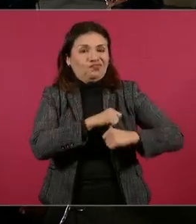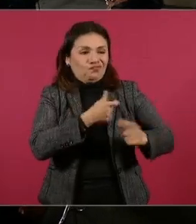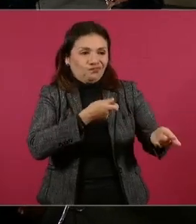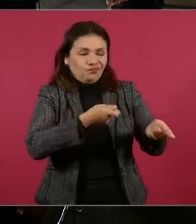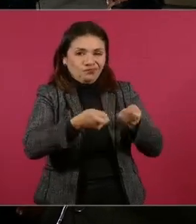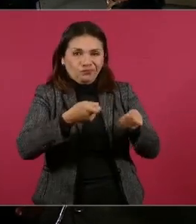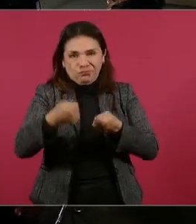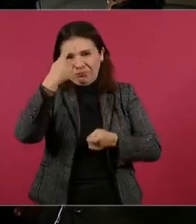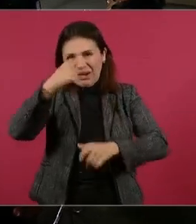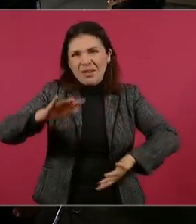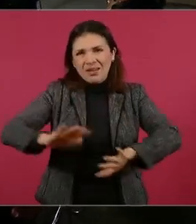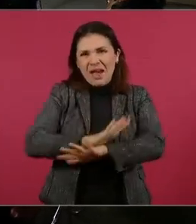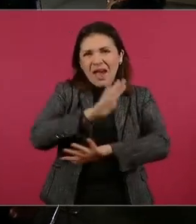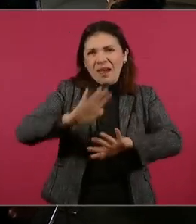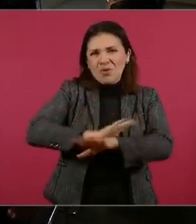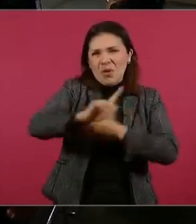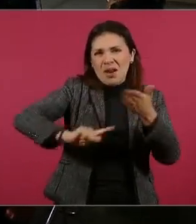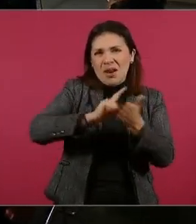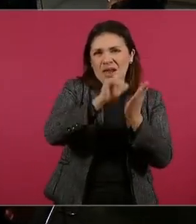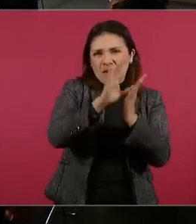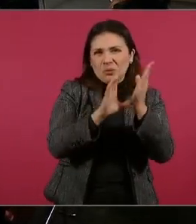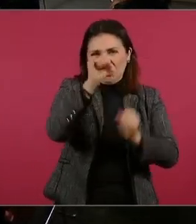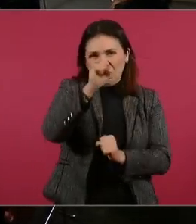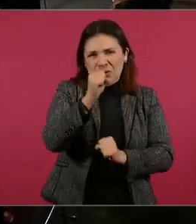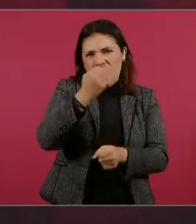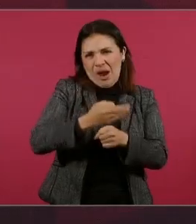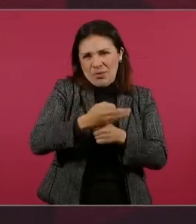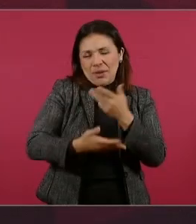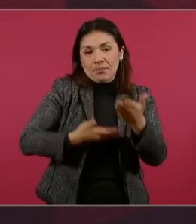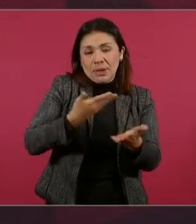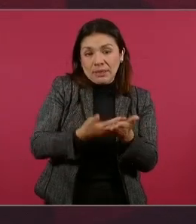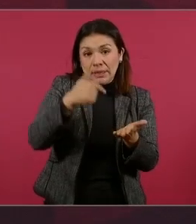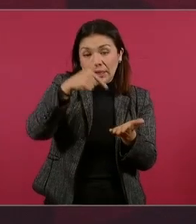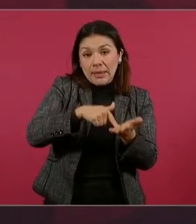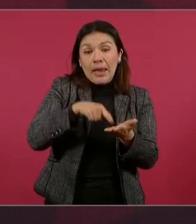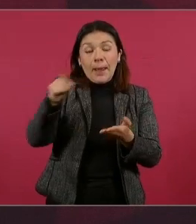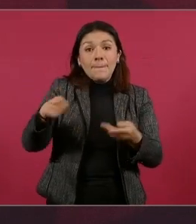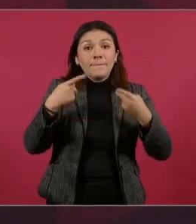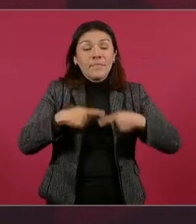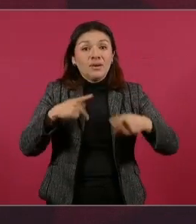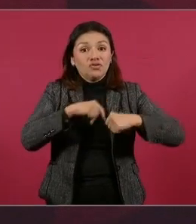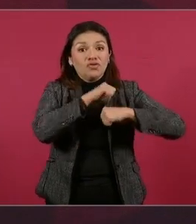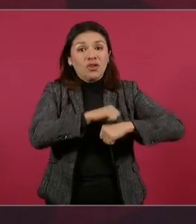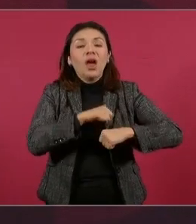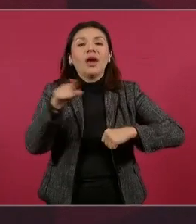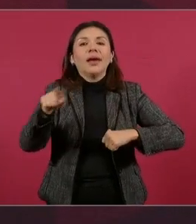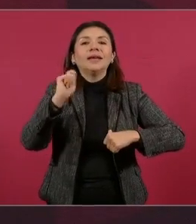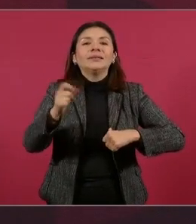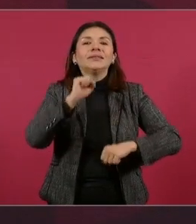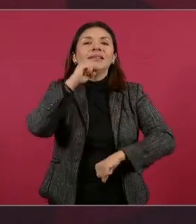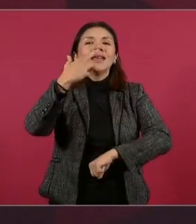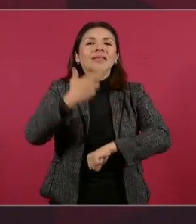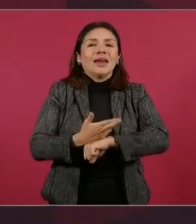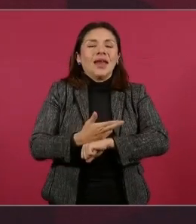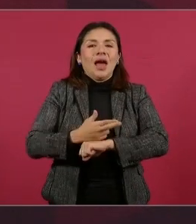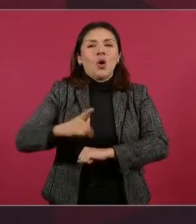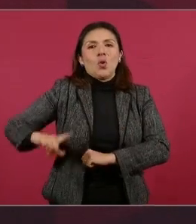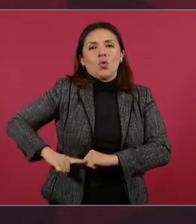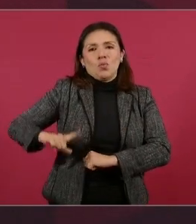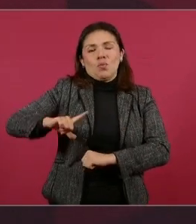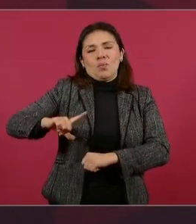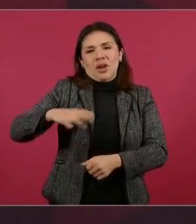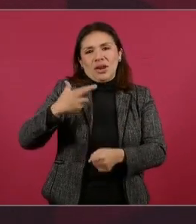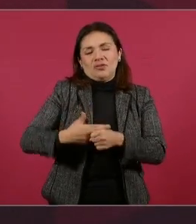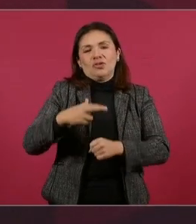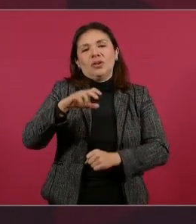reformas a la Constitución que se están presentando eh ha sido la secretaria de gobernación Luisa